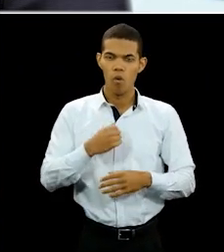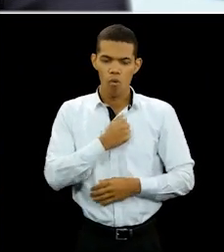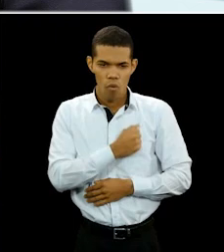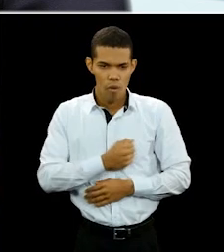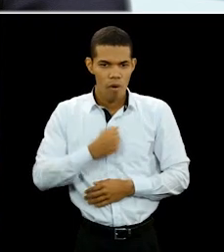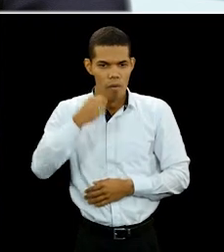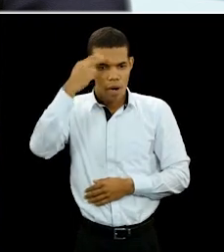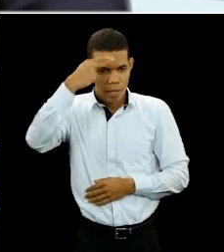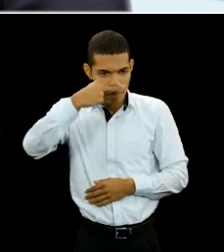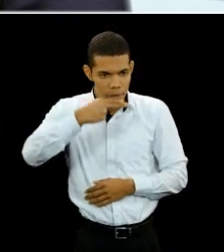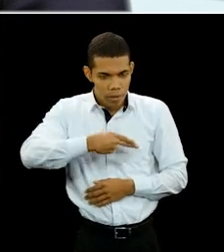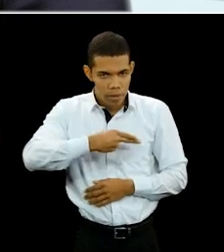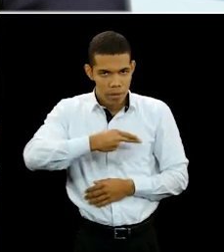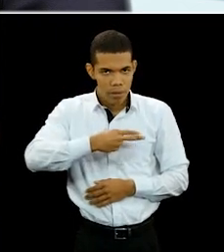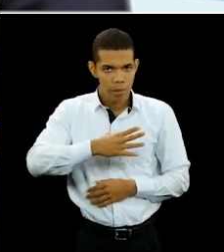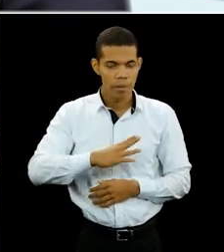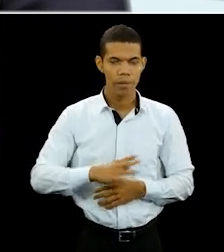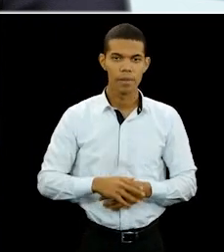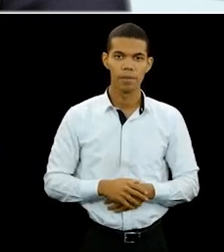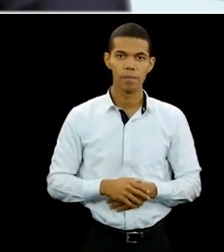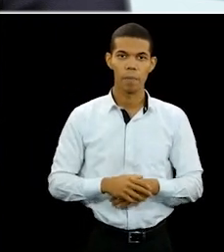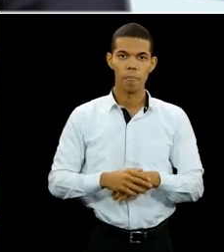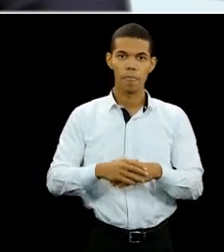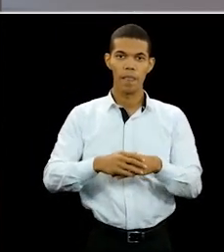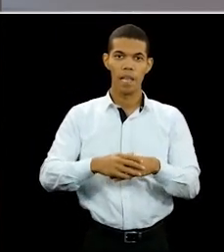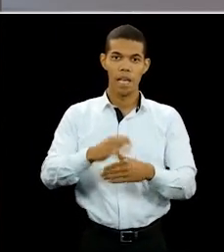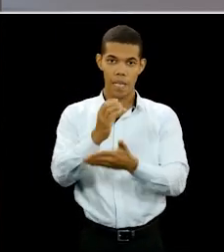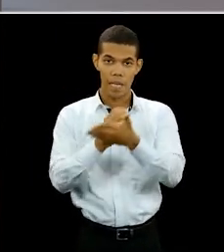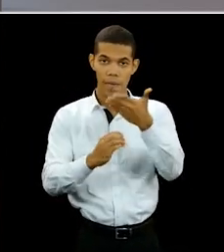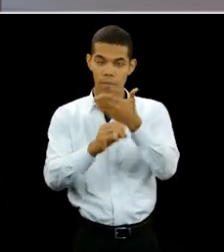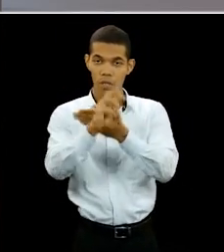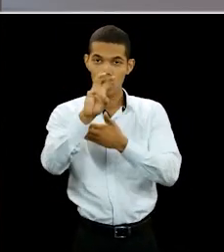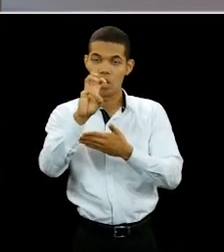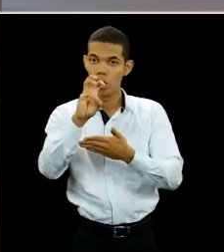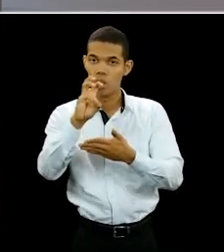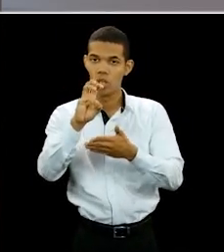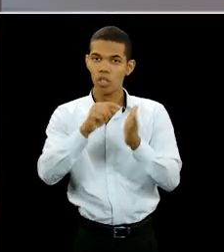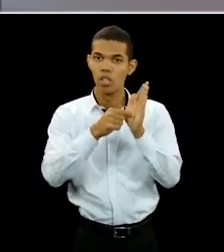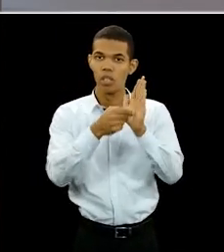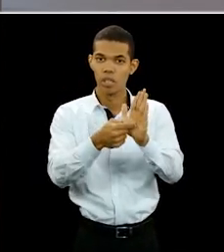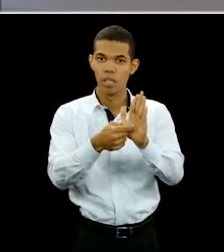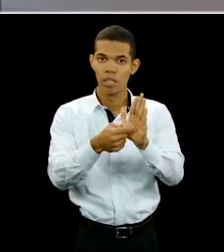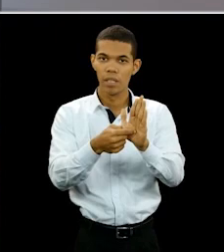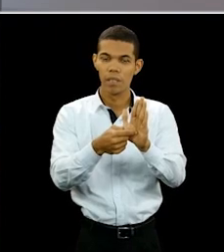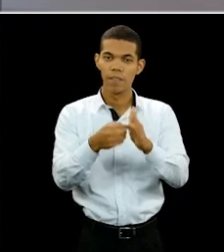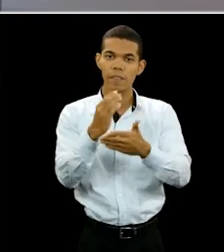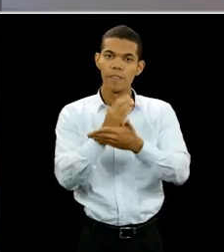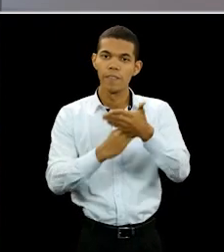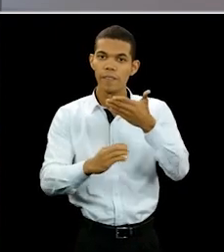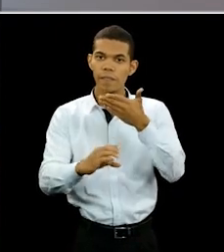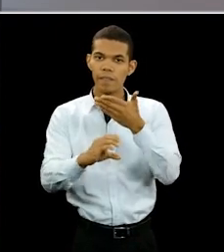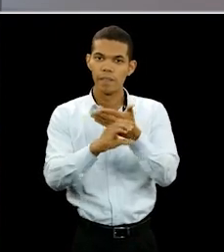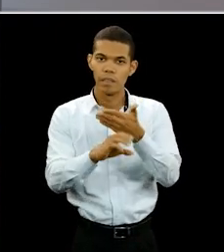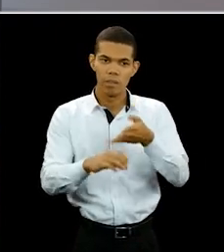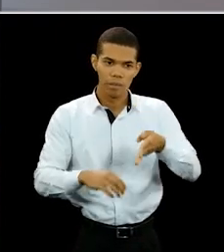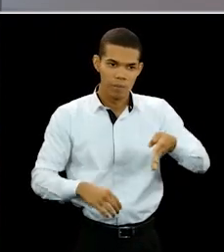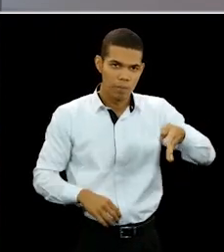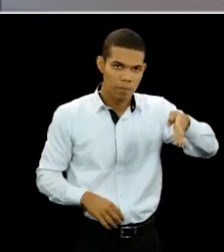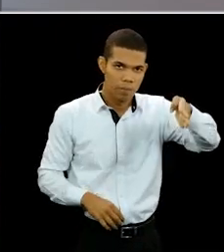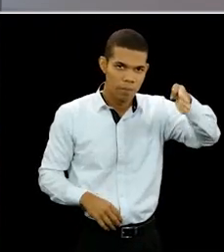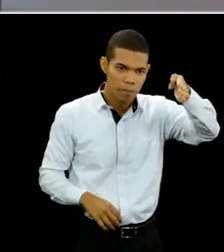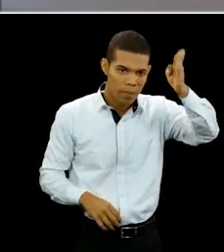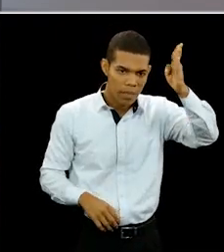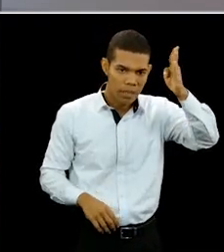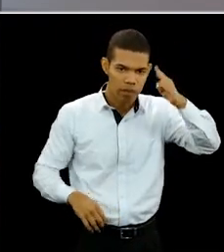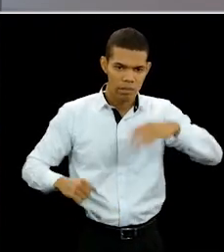le ha calificado el capítulo de abominaciones No esas abominaciones que se tienen doble calificativo porque